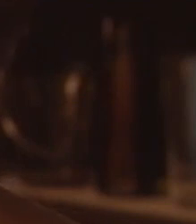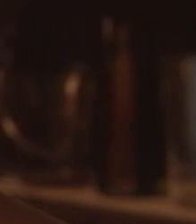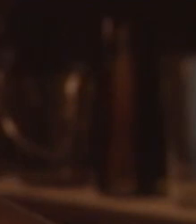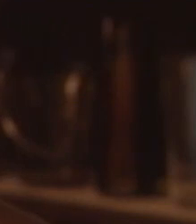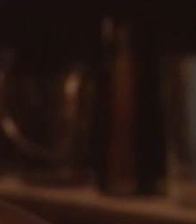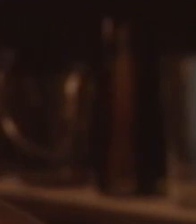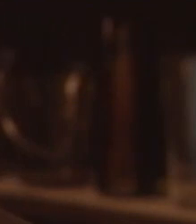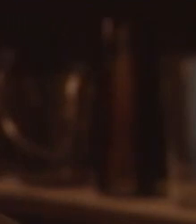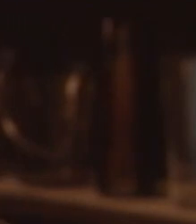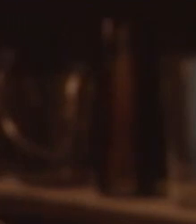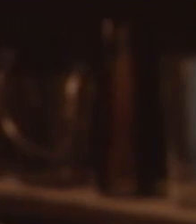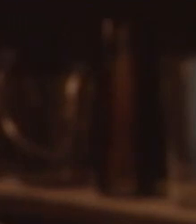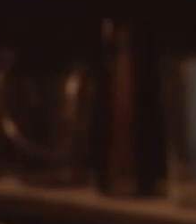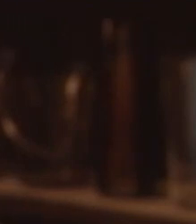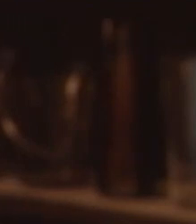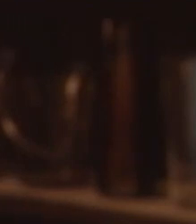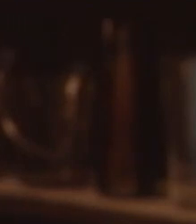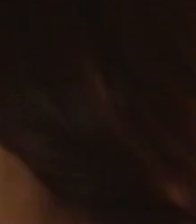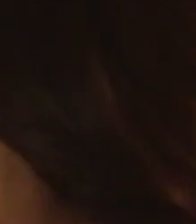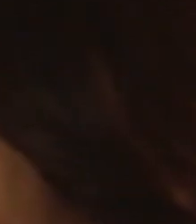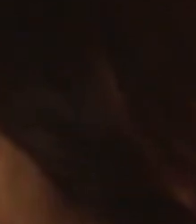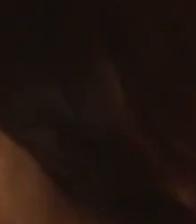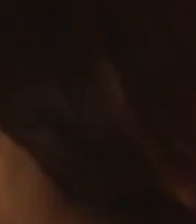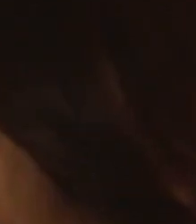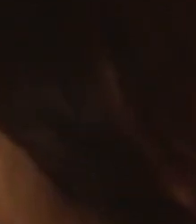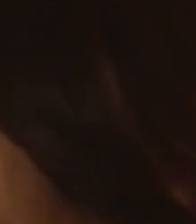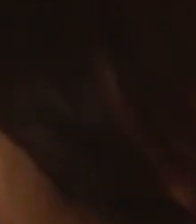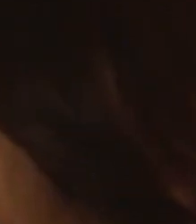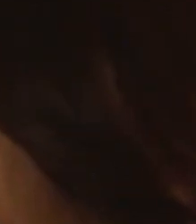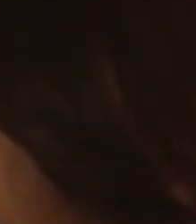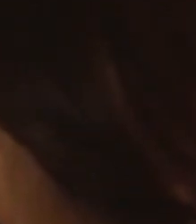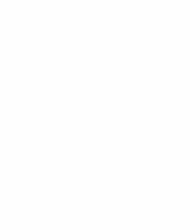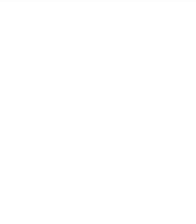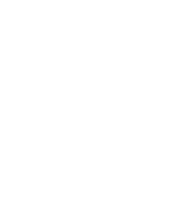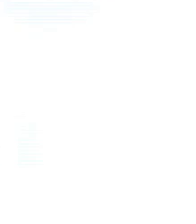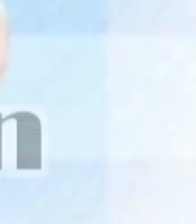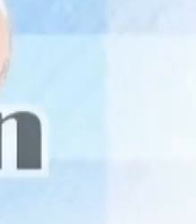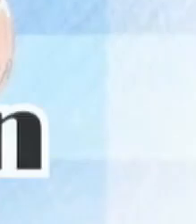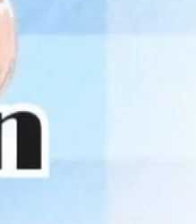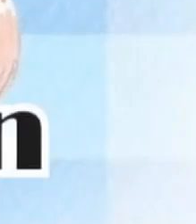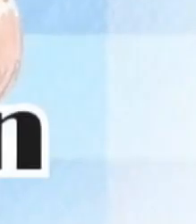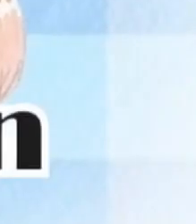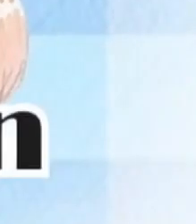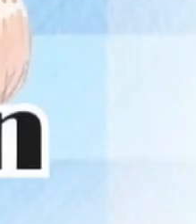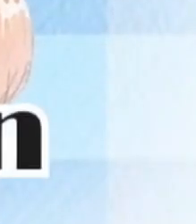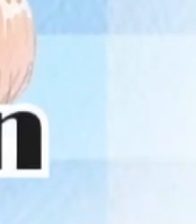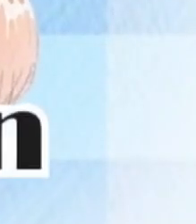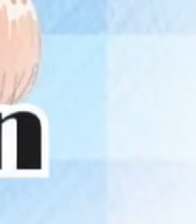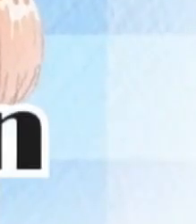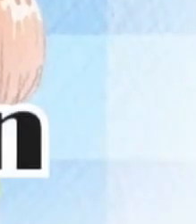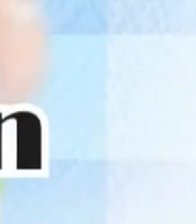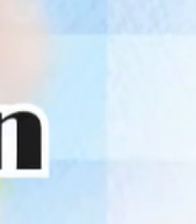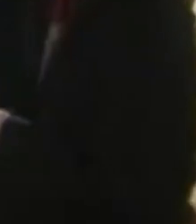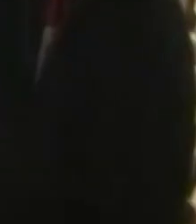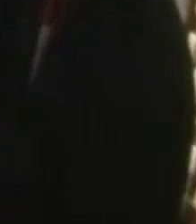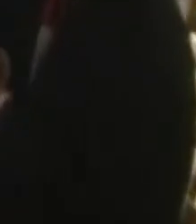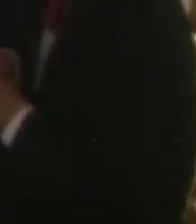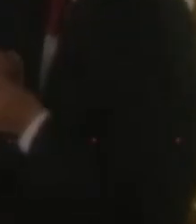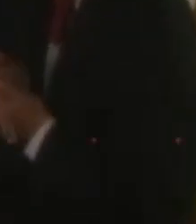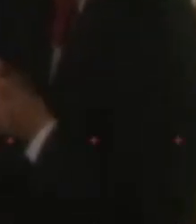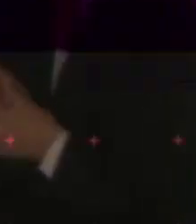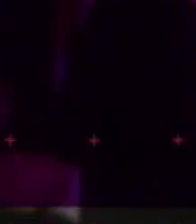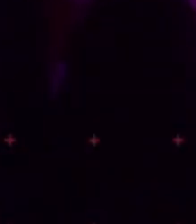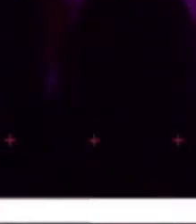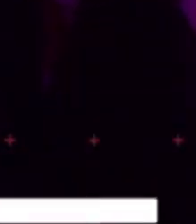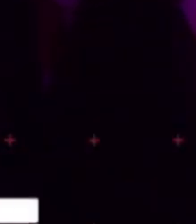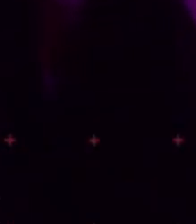estás tratando de hacer? Él ahora tiene su propia familia. Sí, lo sé. Una comida para el corazón. Una